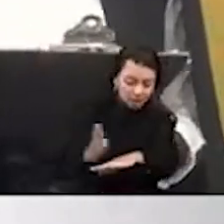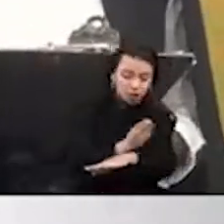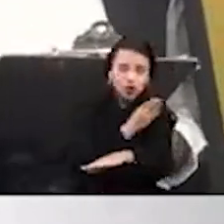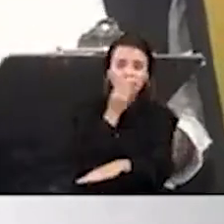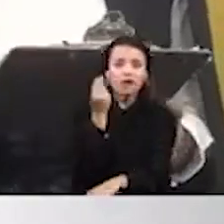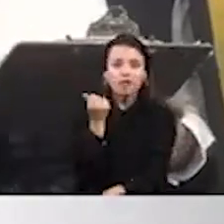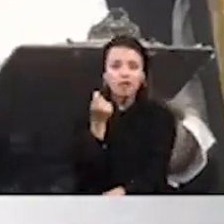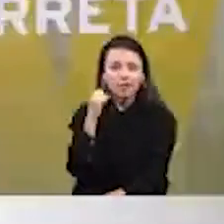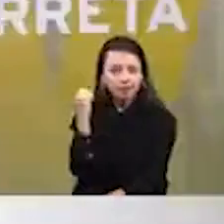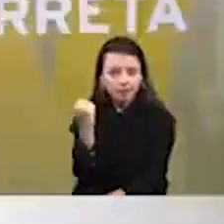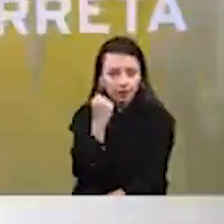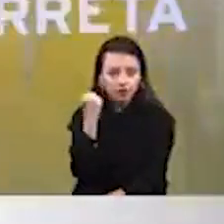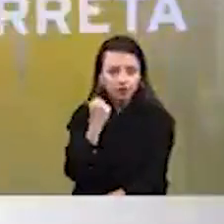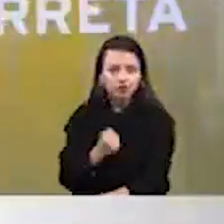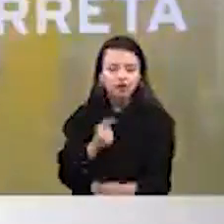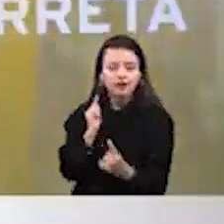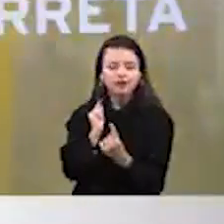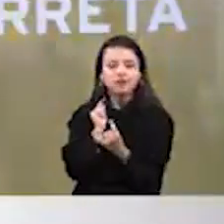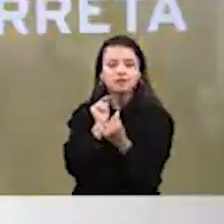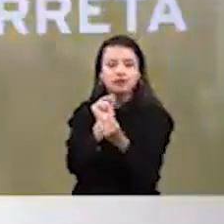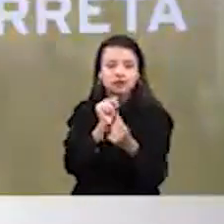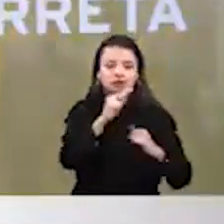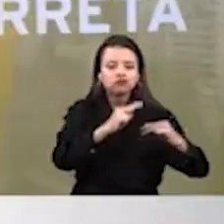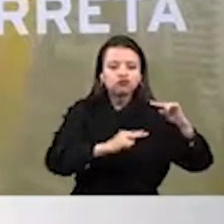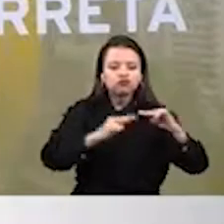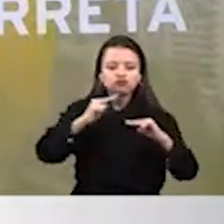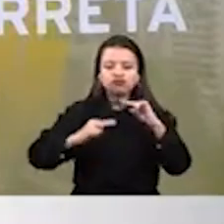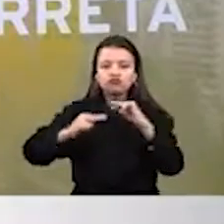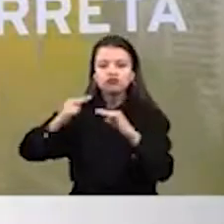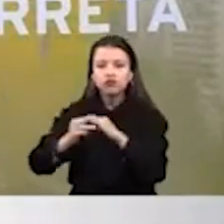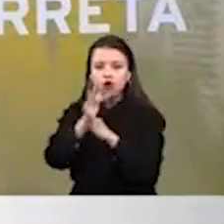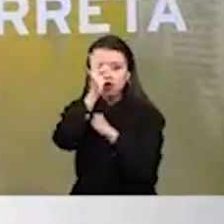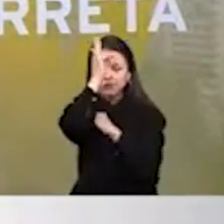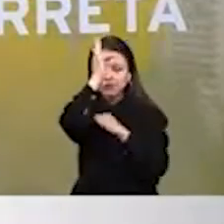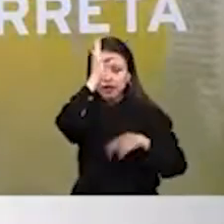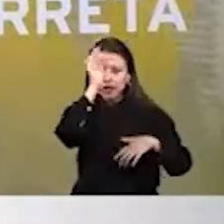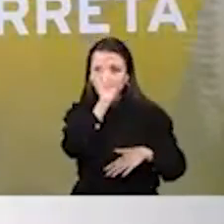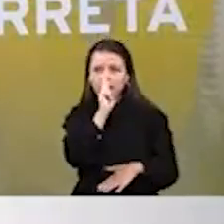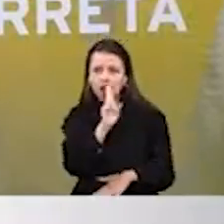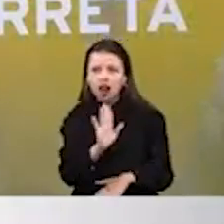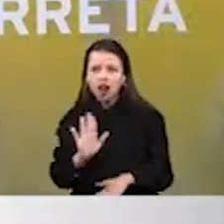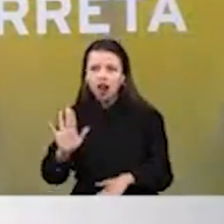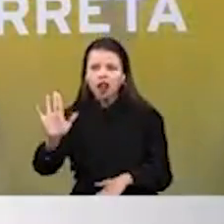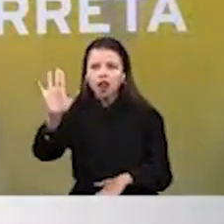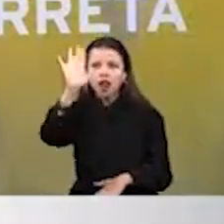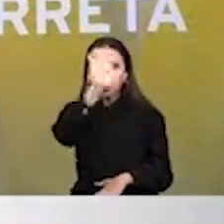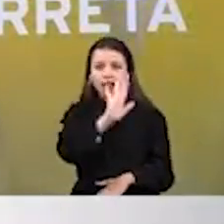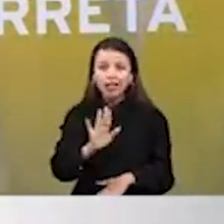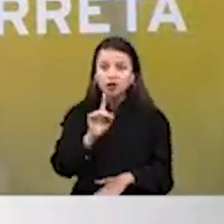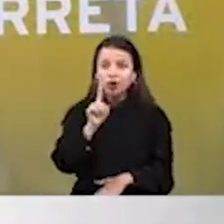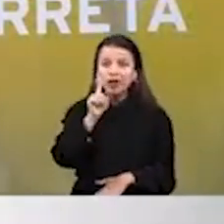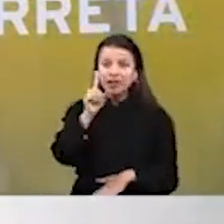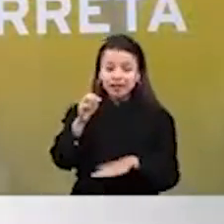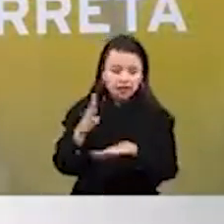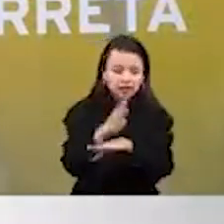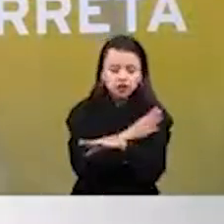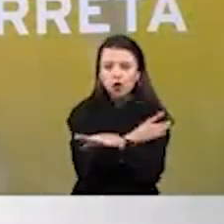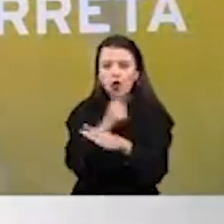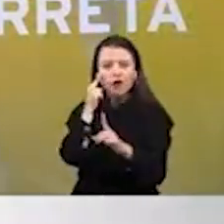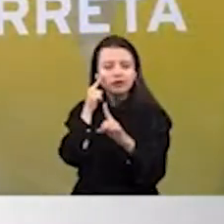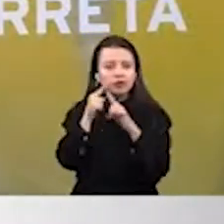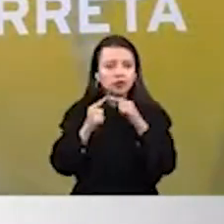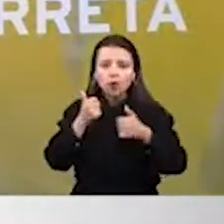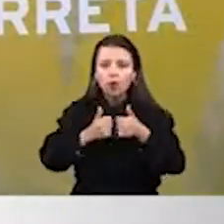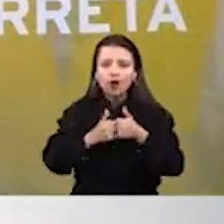la construcción de nuevos hospitales en varios departamentos de nuestro país. Con ese 1 billón de pesos lo que se buscaba